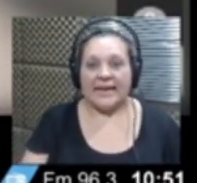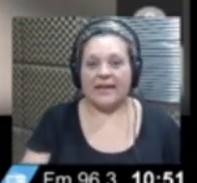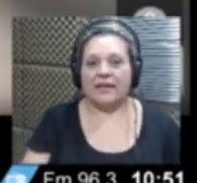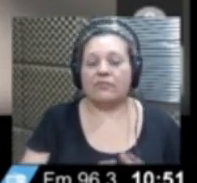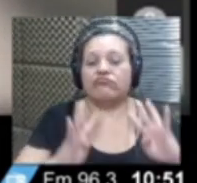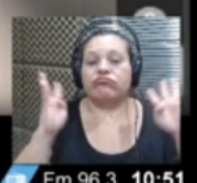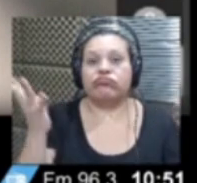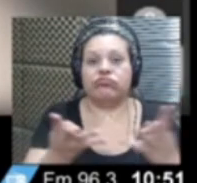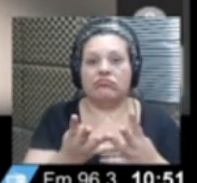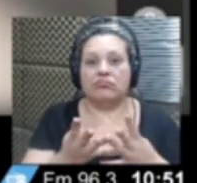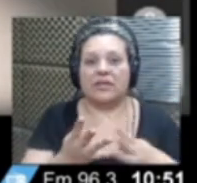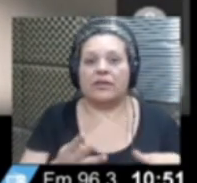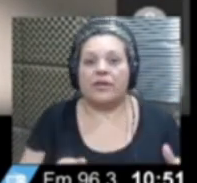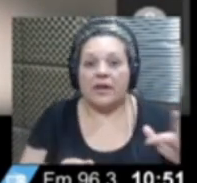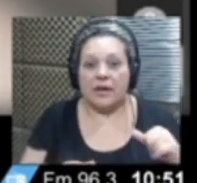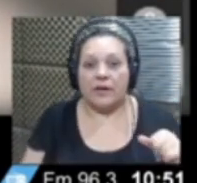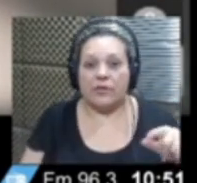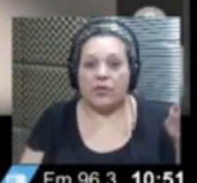trató.